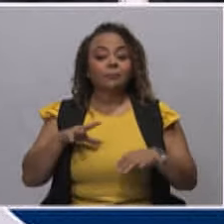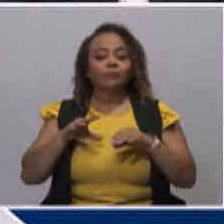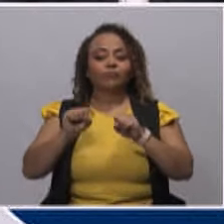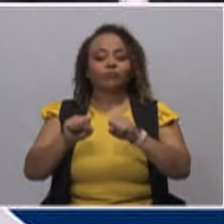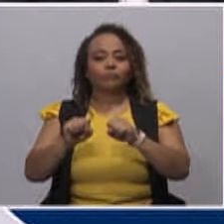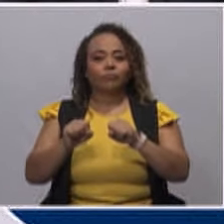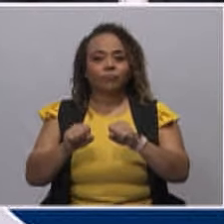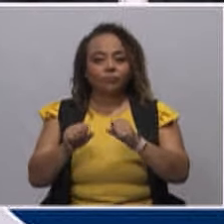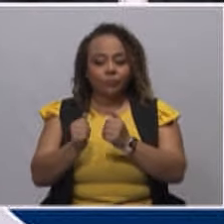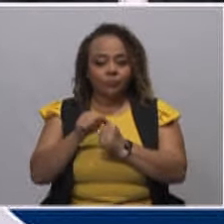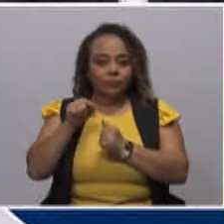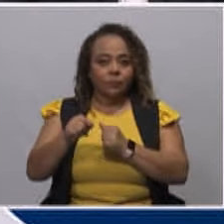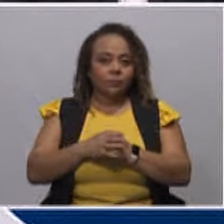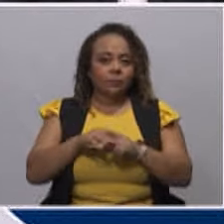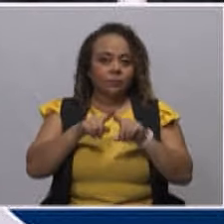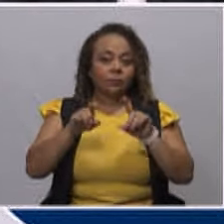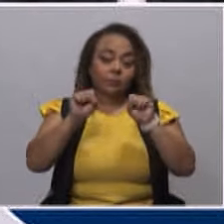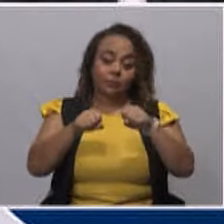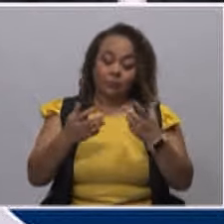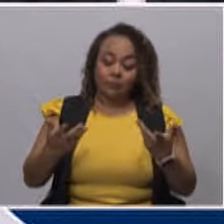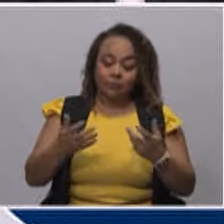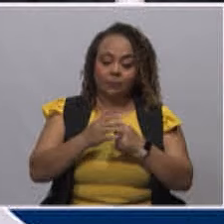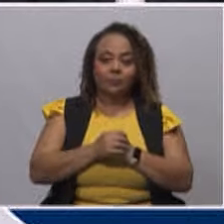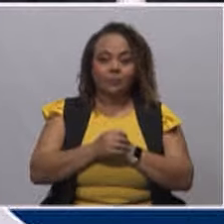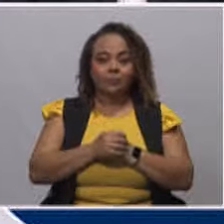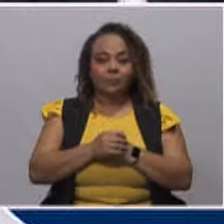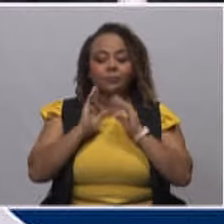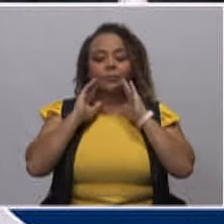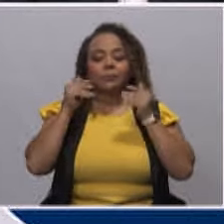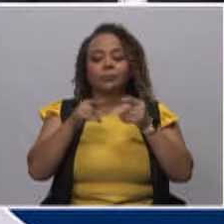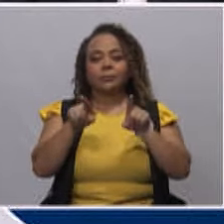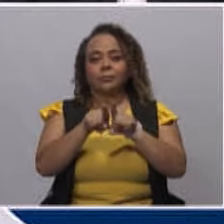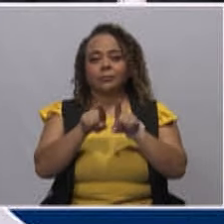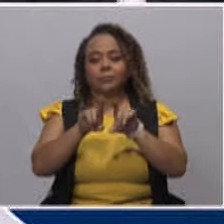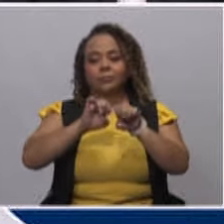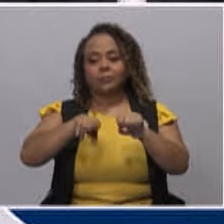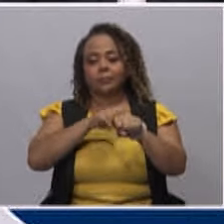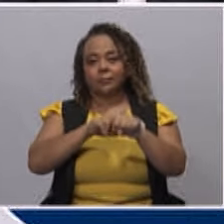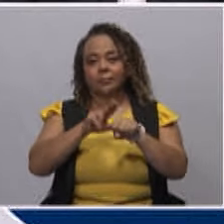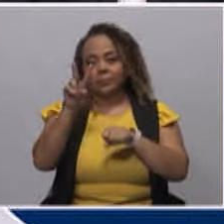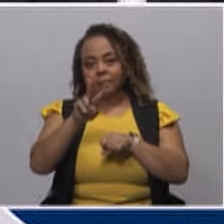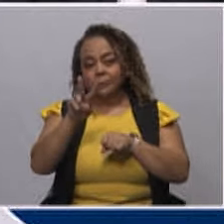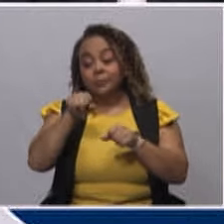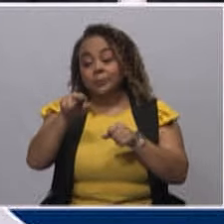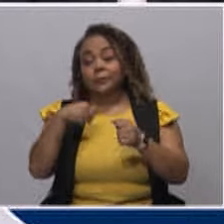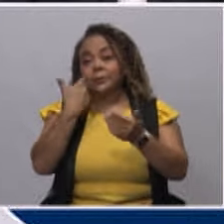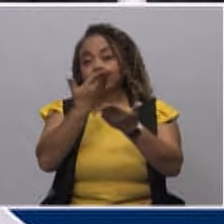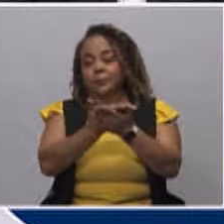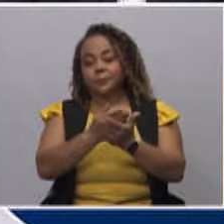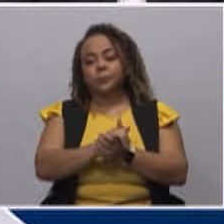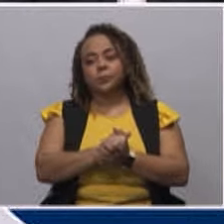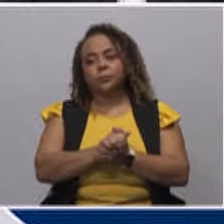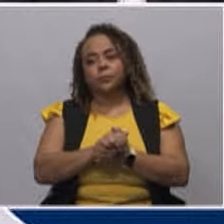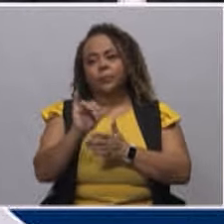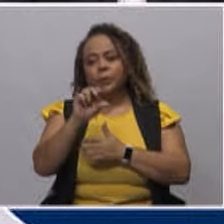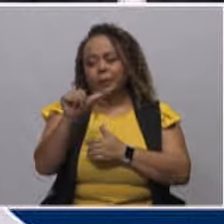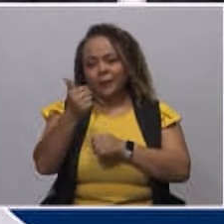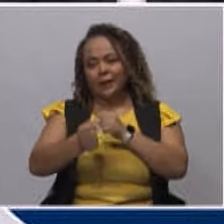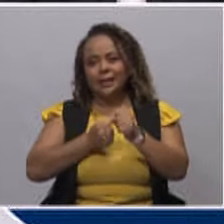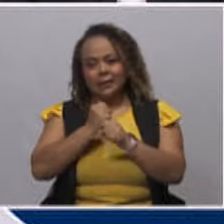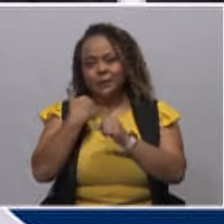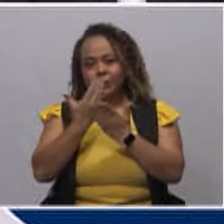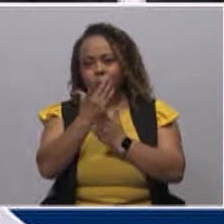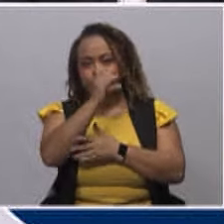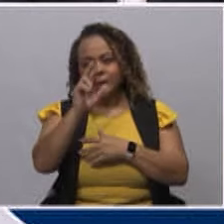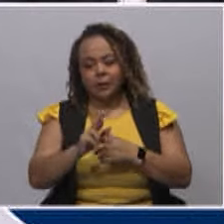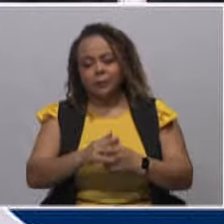él pero podría sí podría estar en foco también de la selección de de Venezuela é llegó acá entiendo que como con 10 años a a